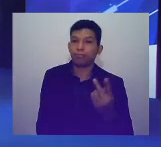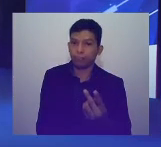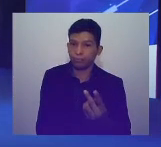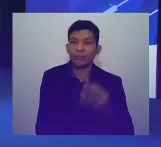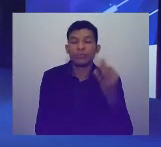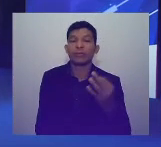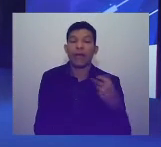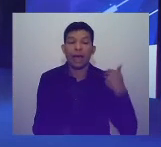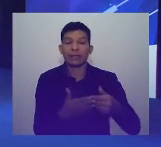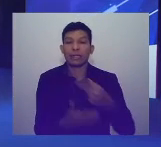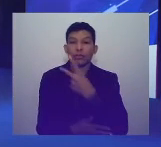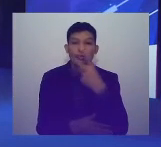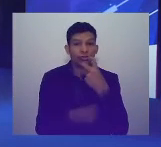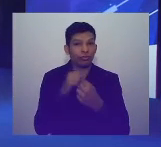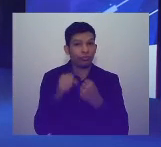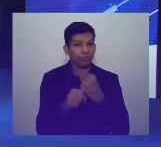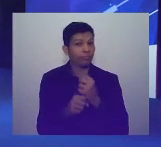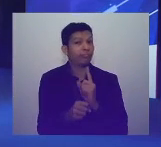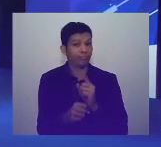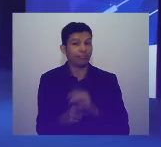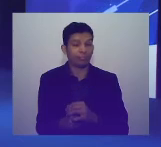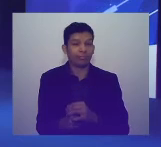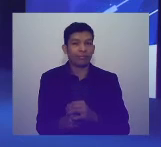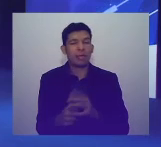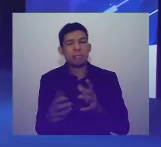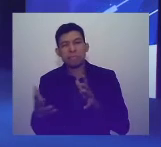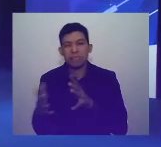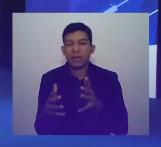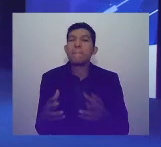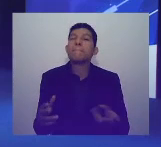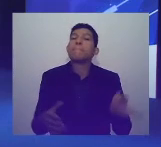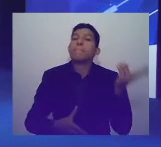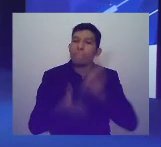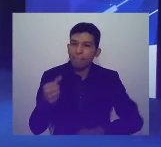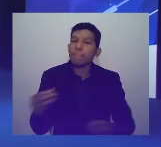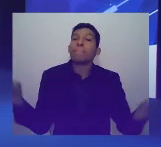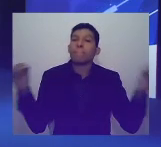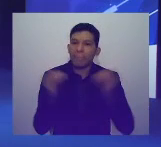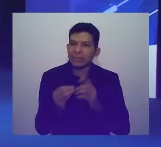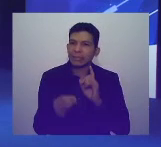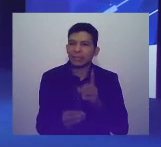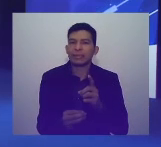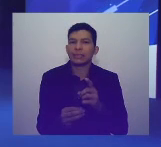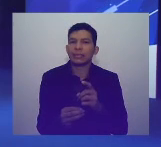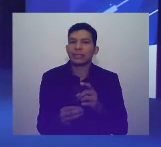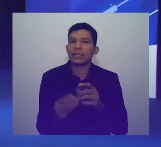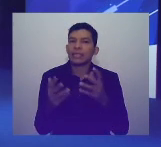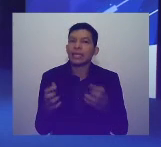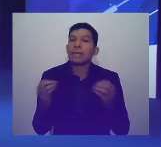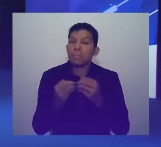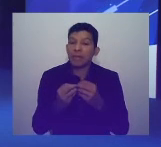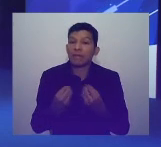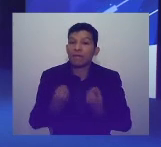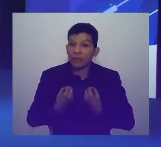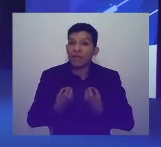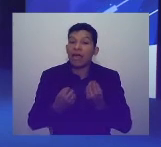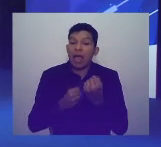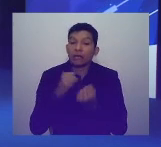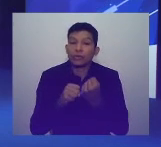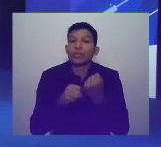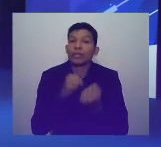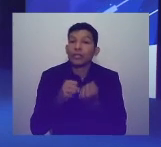no funciona, la verdad. En la vida real el salto no es tan impresionante, pero de todas maneras, protagonista de las películas,